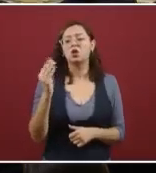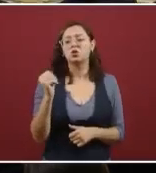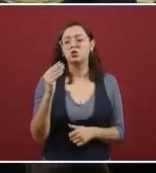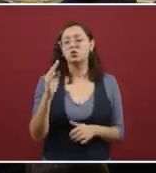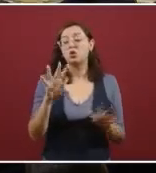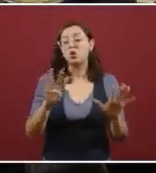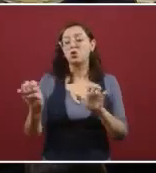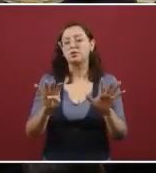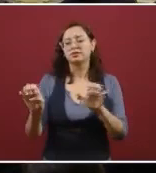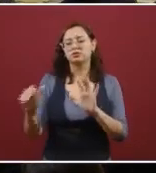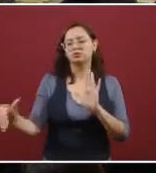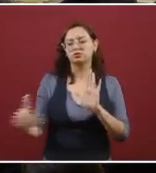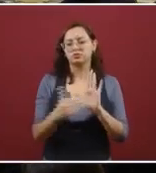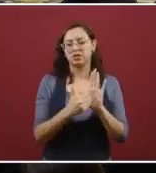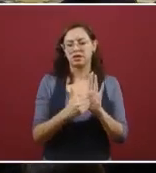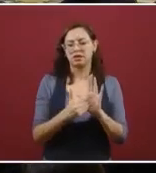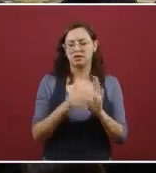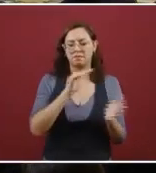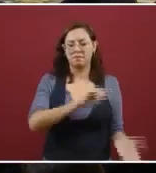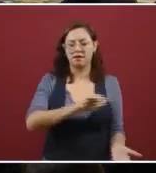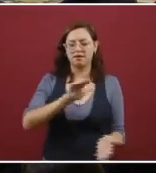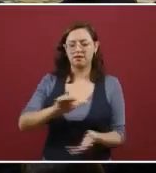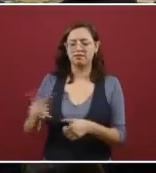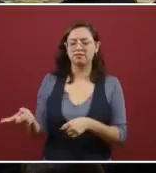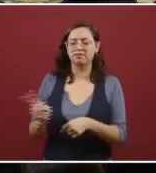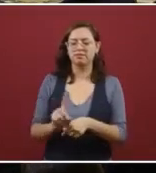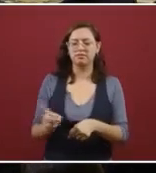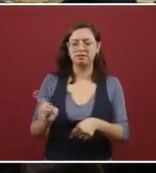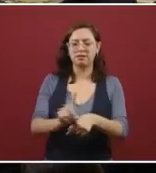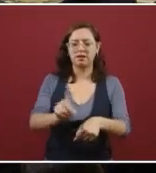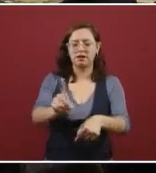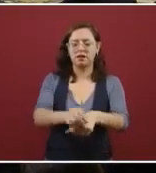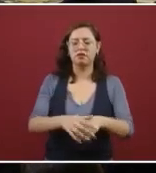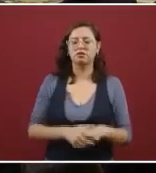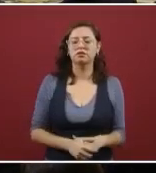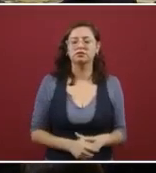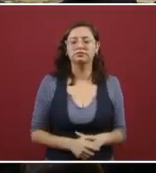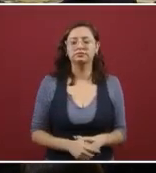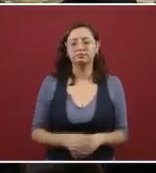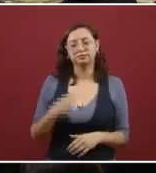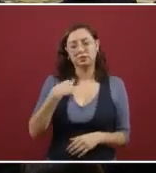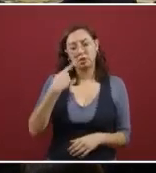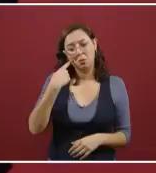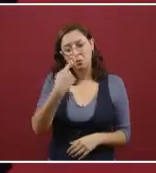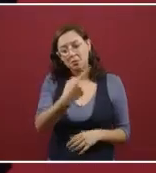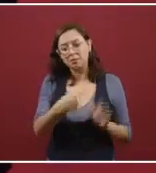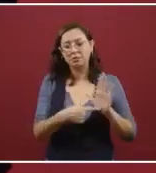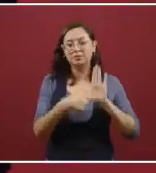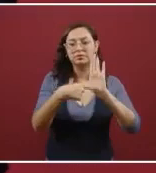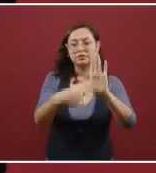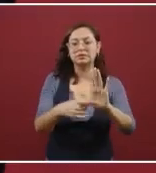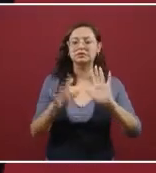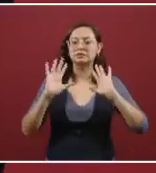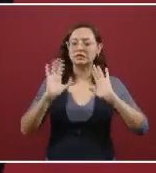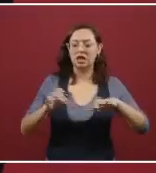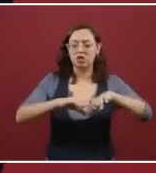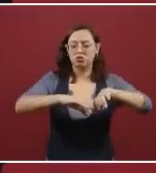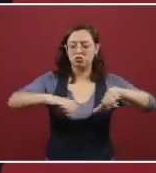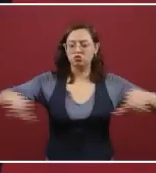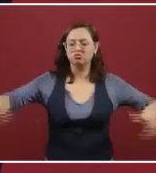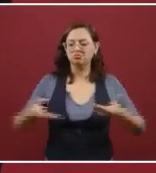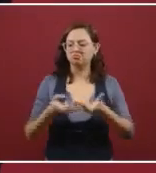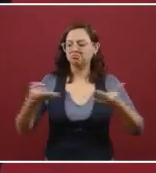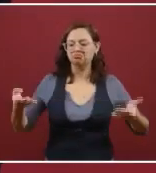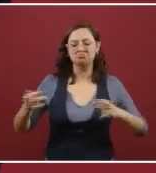diarios. La que sigue, por favor. Bueno, son imágenes del tendido de concreto para proteger los